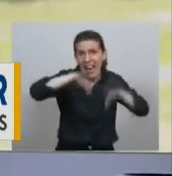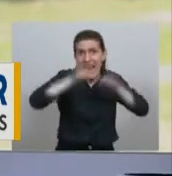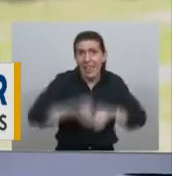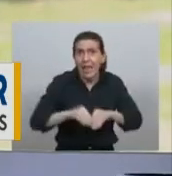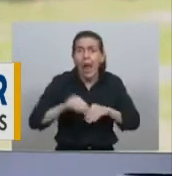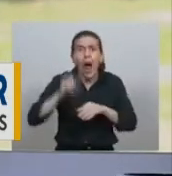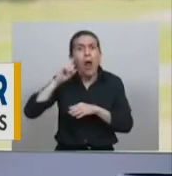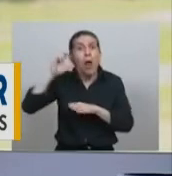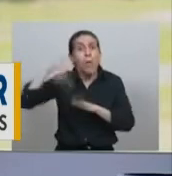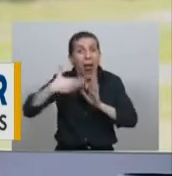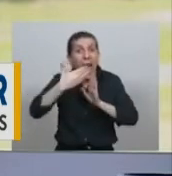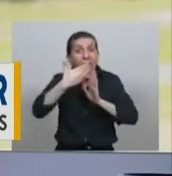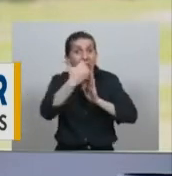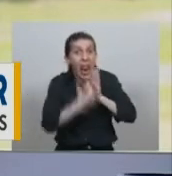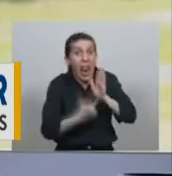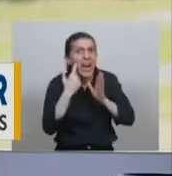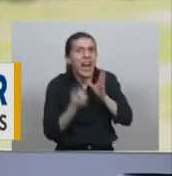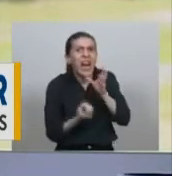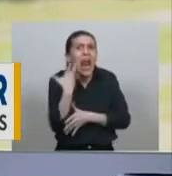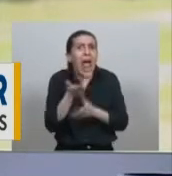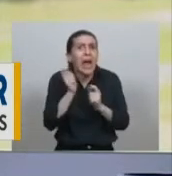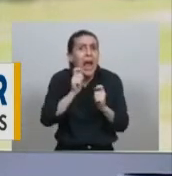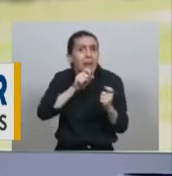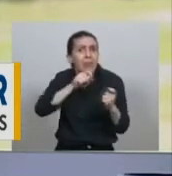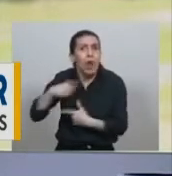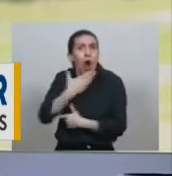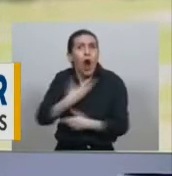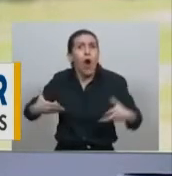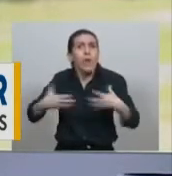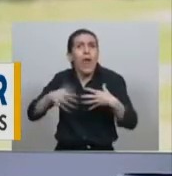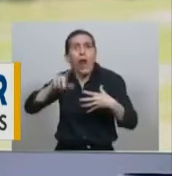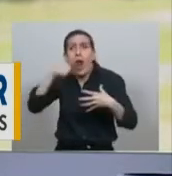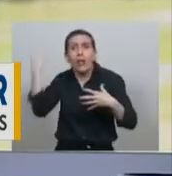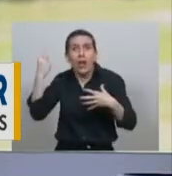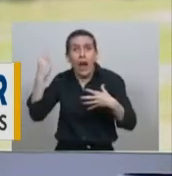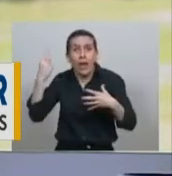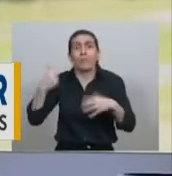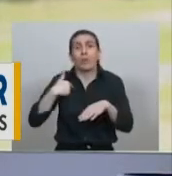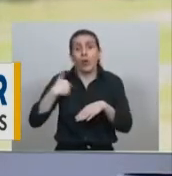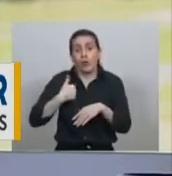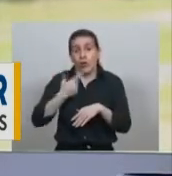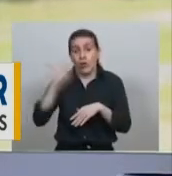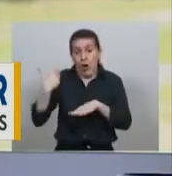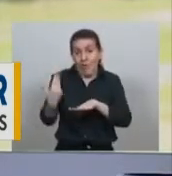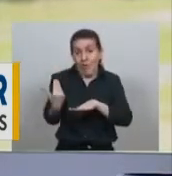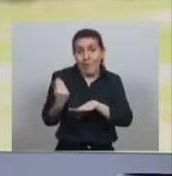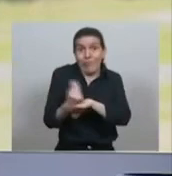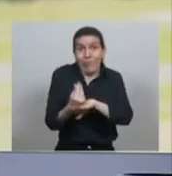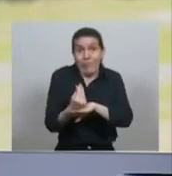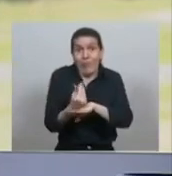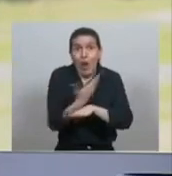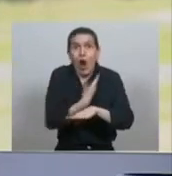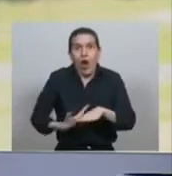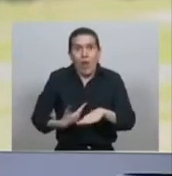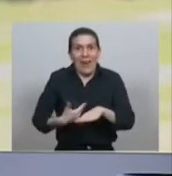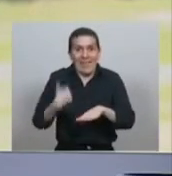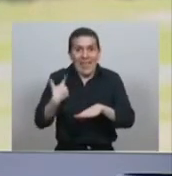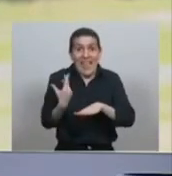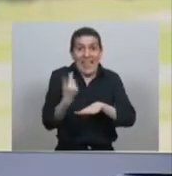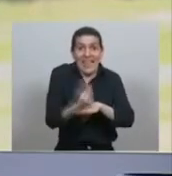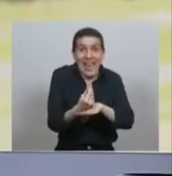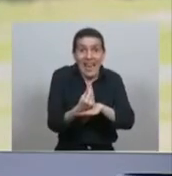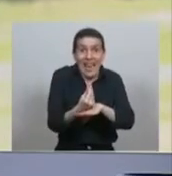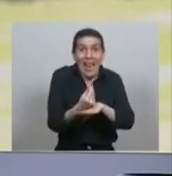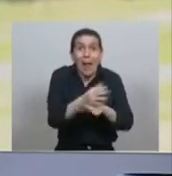nueva modalidad del plan amplía el rango de los requisitos que necesita una familia para ingresar al programa con el